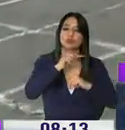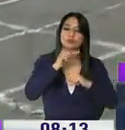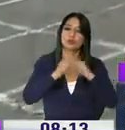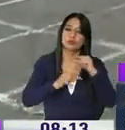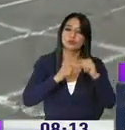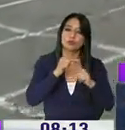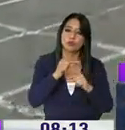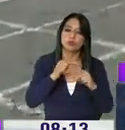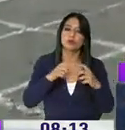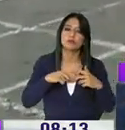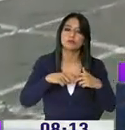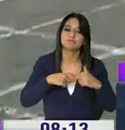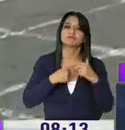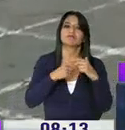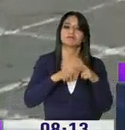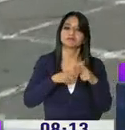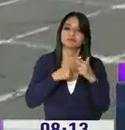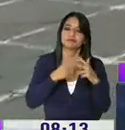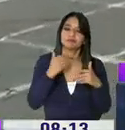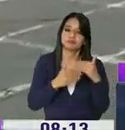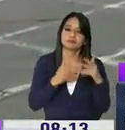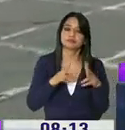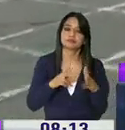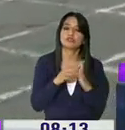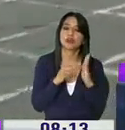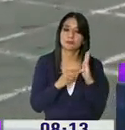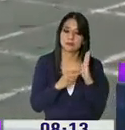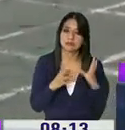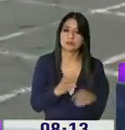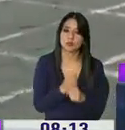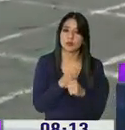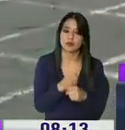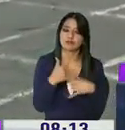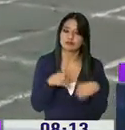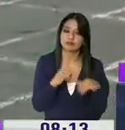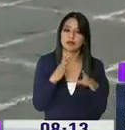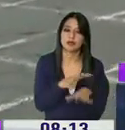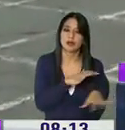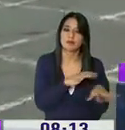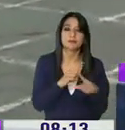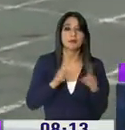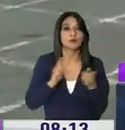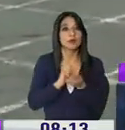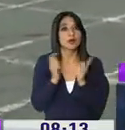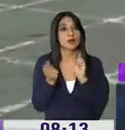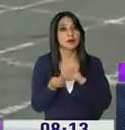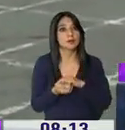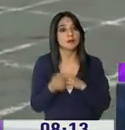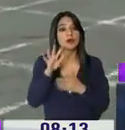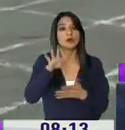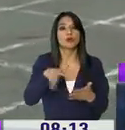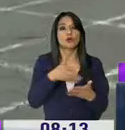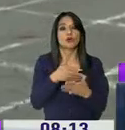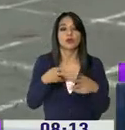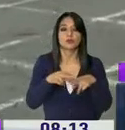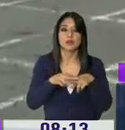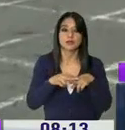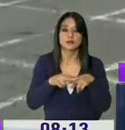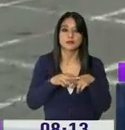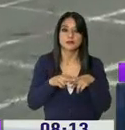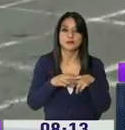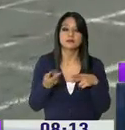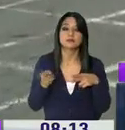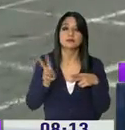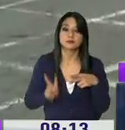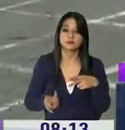irá reactivando con las normas de seguridad sus actividades. Sin embargo, lo único que ha cambiado es los horarios de los taxis, pero también de